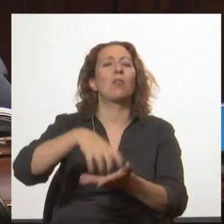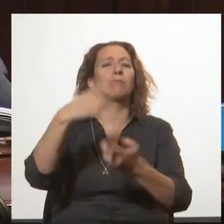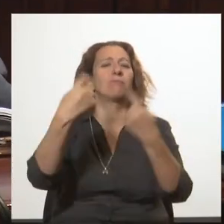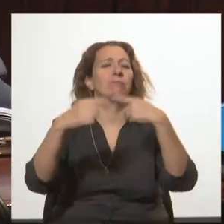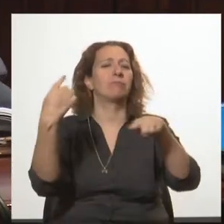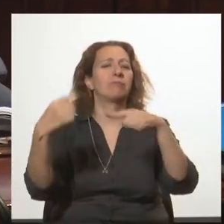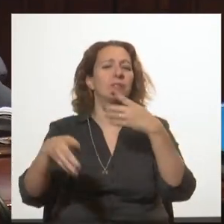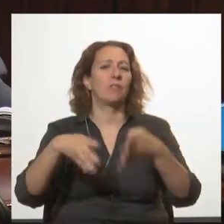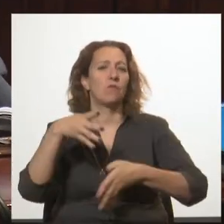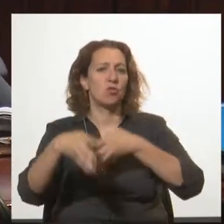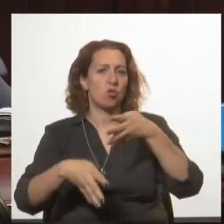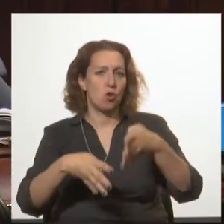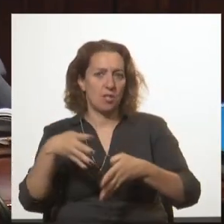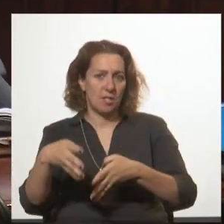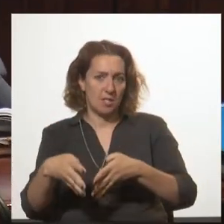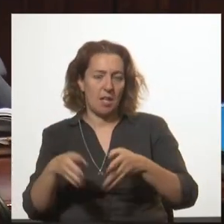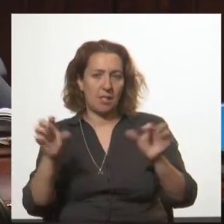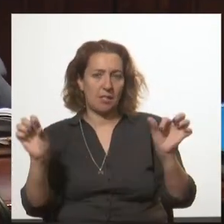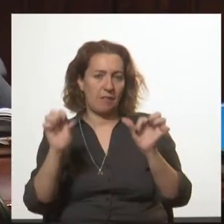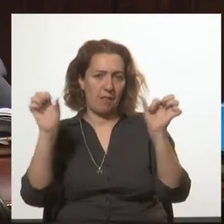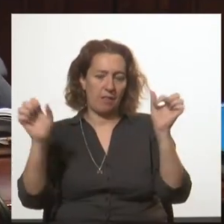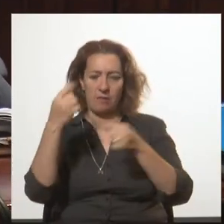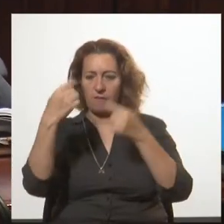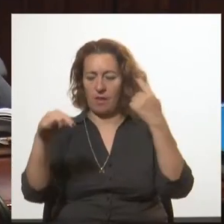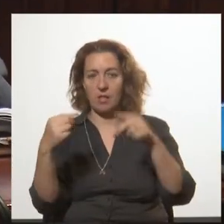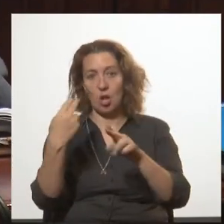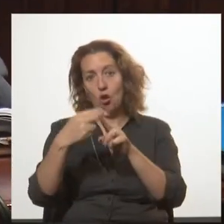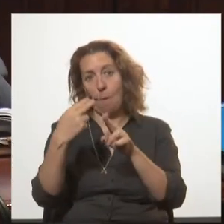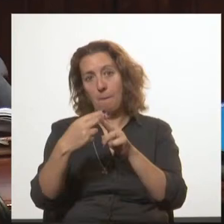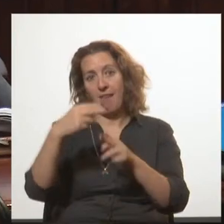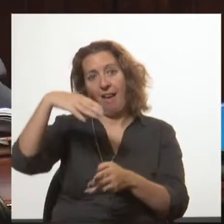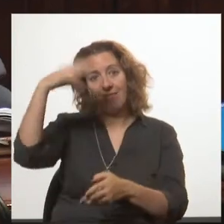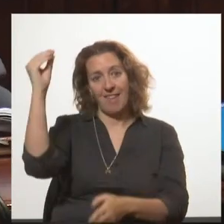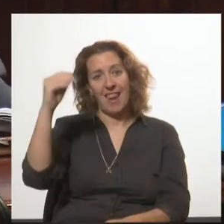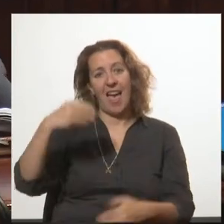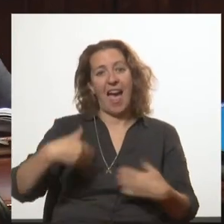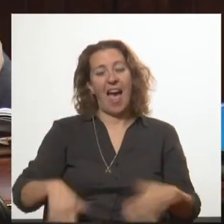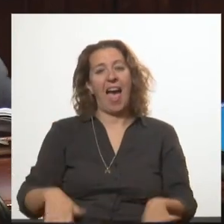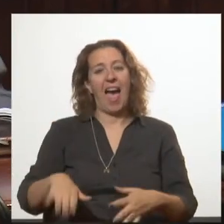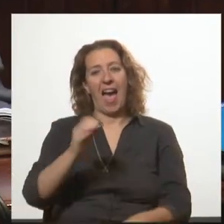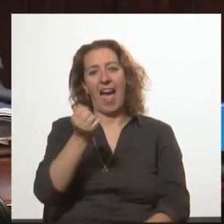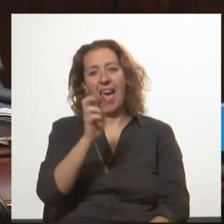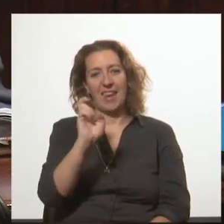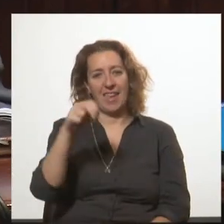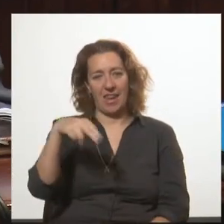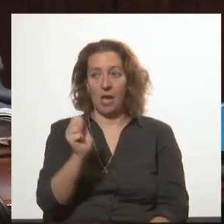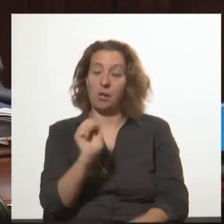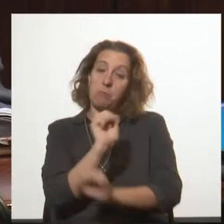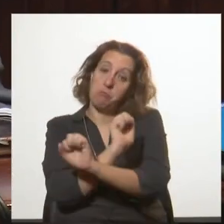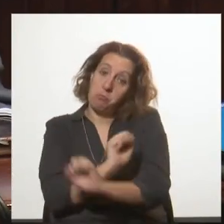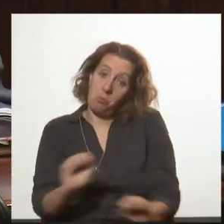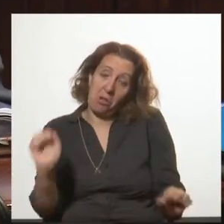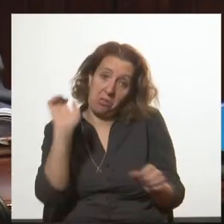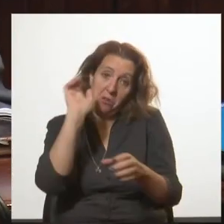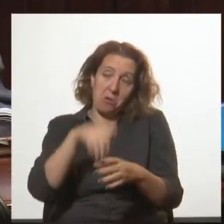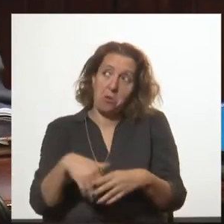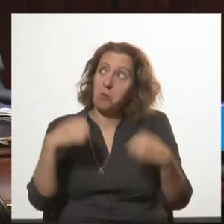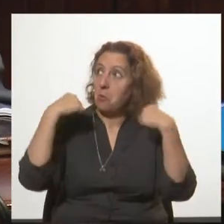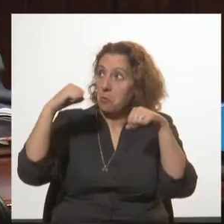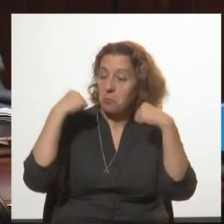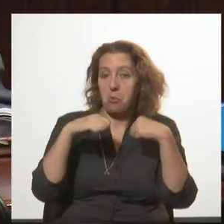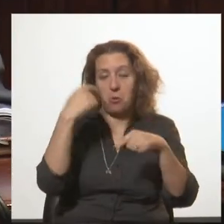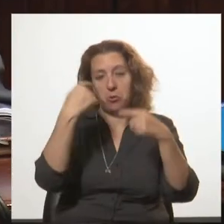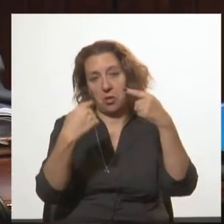denominado ante la arena que podrá y subrayó el podrá incluir un centro polideportivo un centro de convenciones